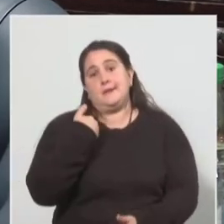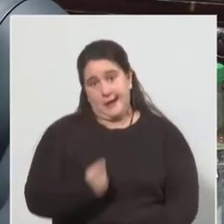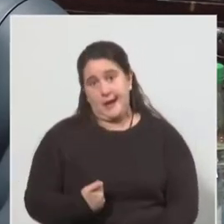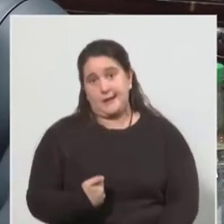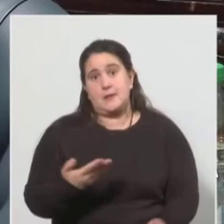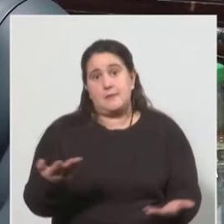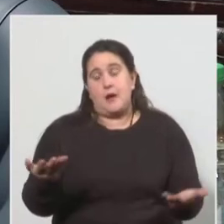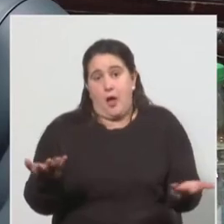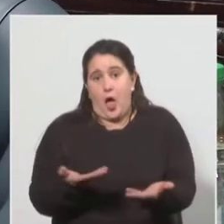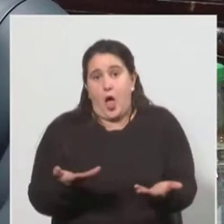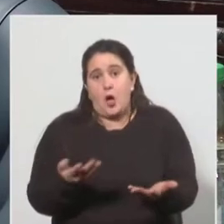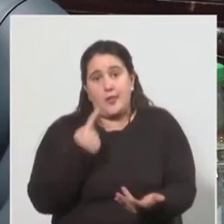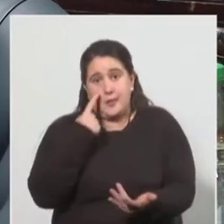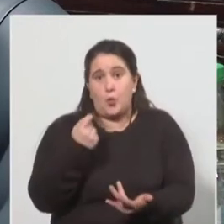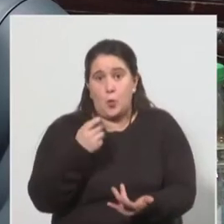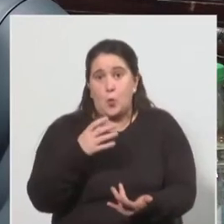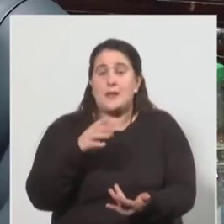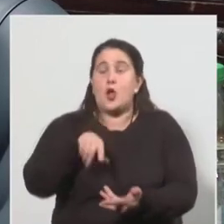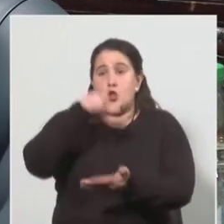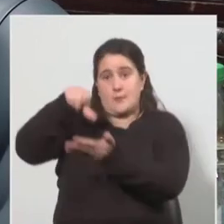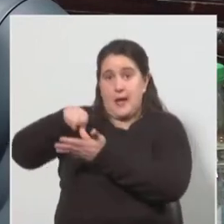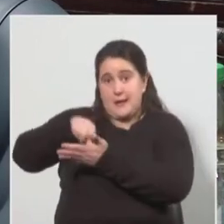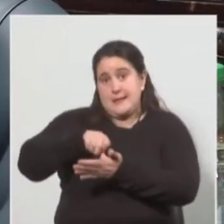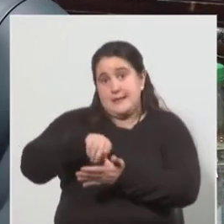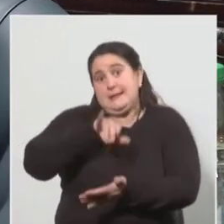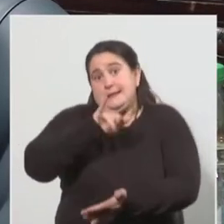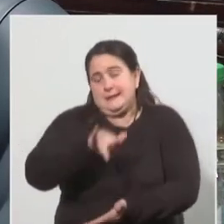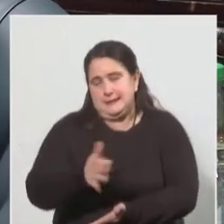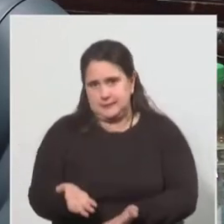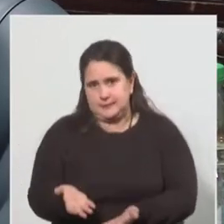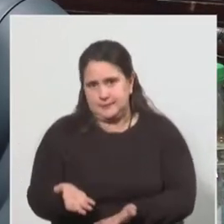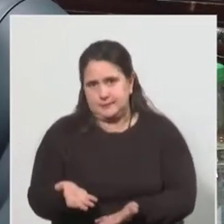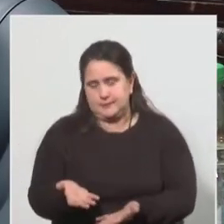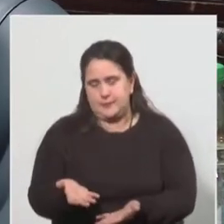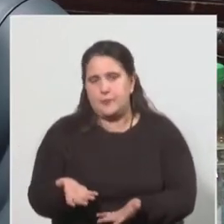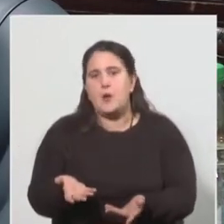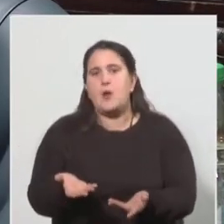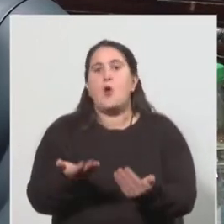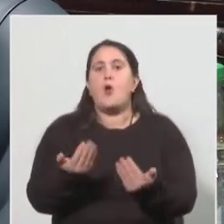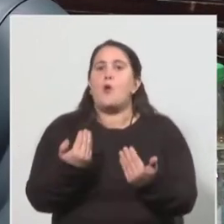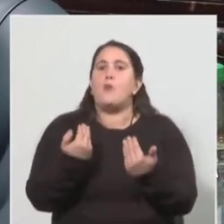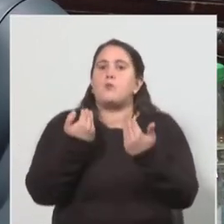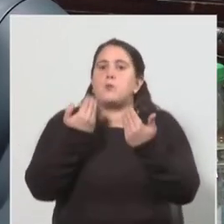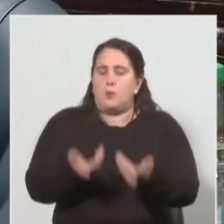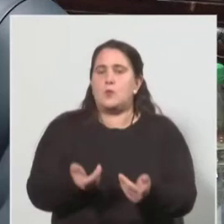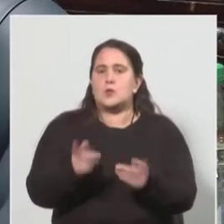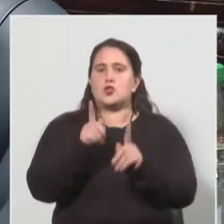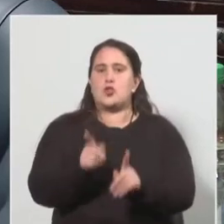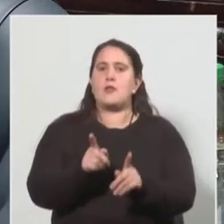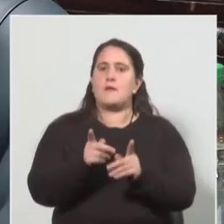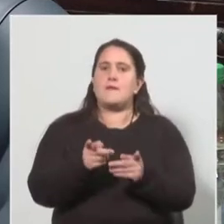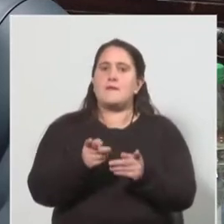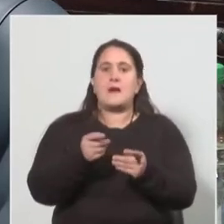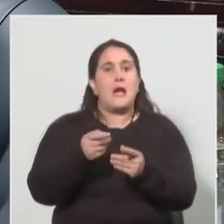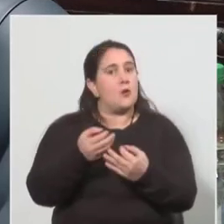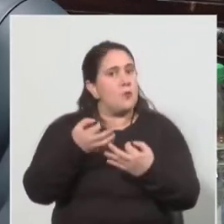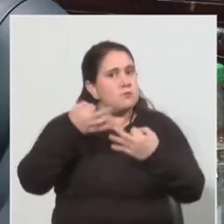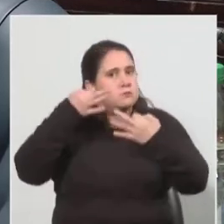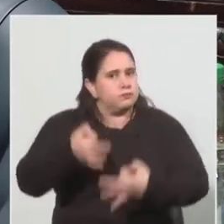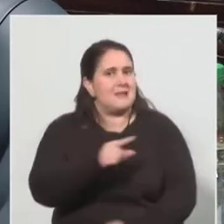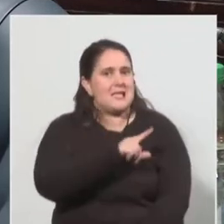lamentablemente percibimos que ocurre en otros países de la región. Es ahí, por lo tanto, donde debe funcionar a